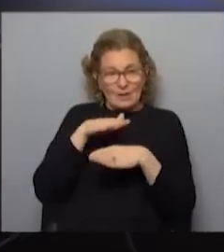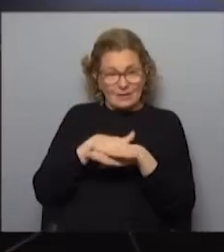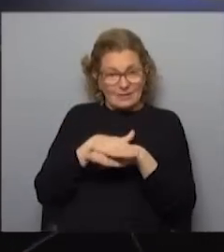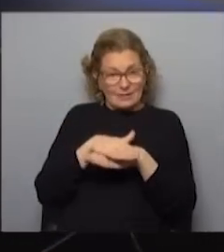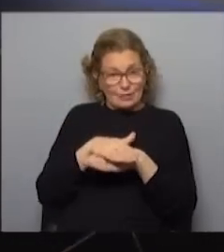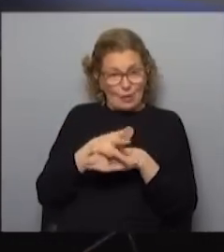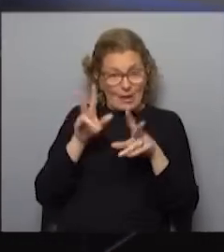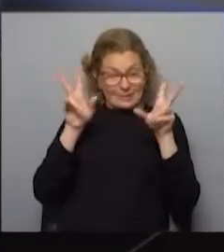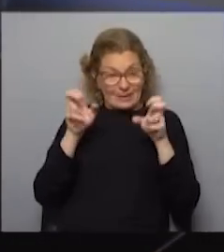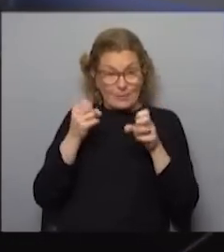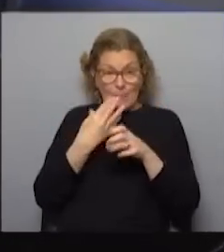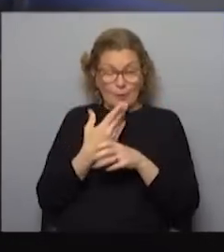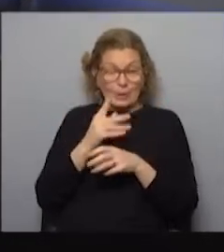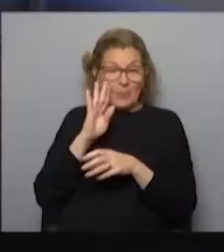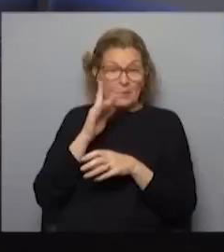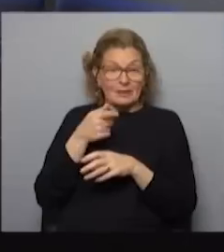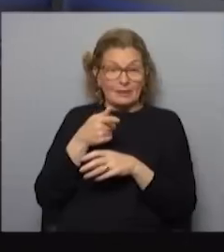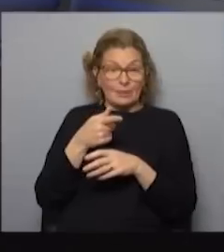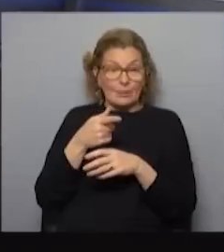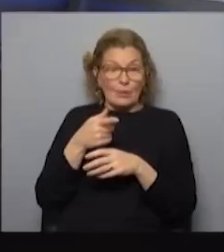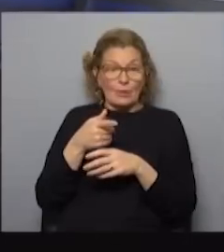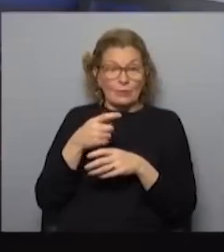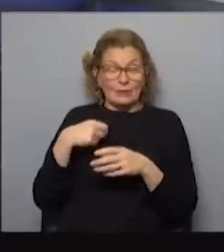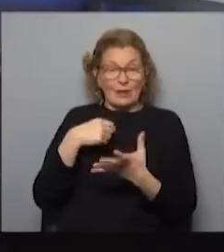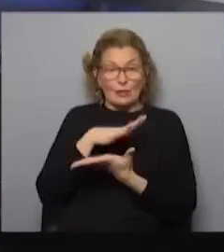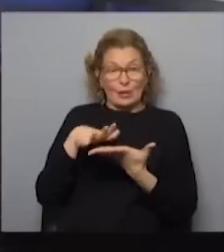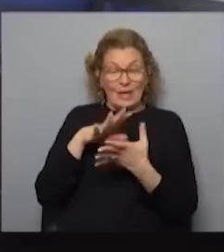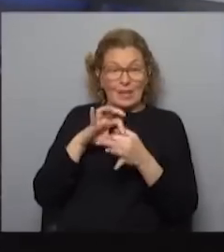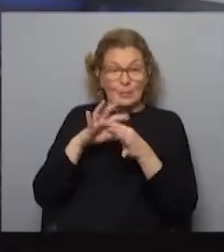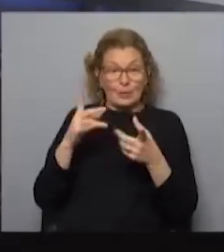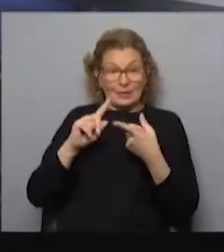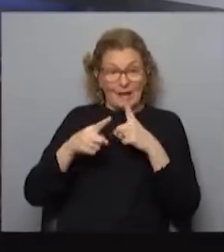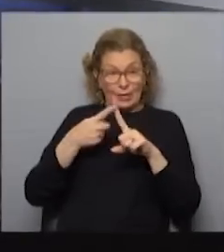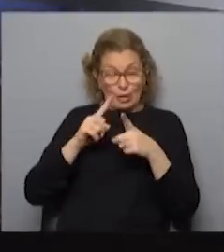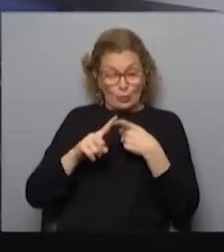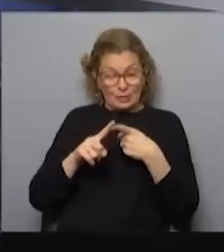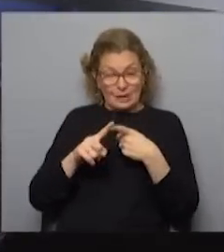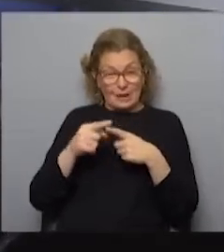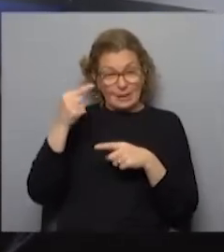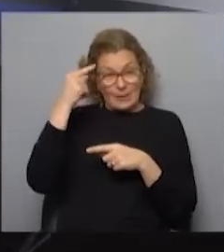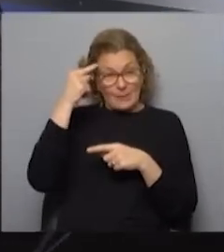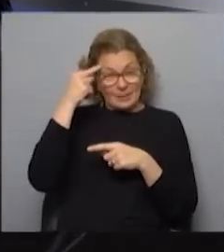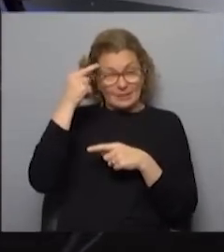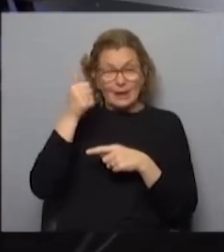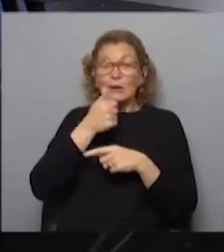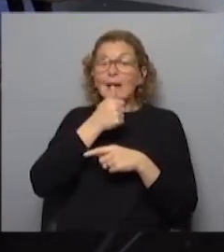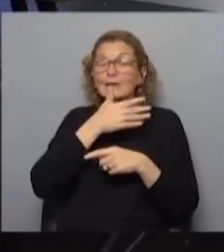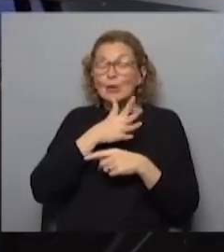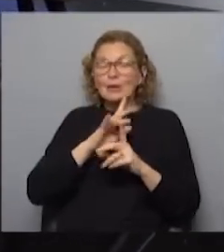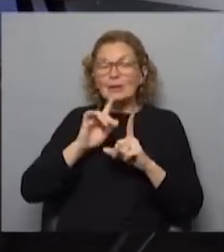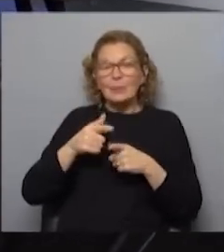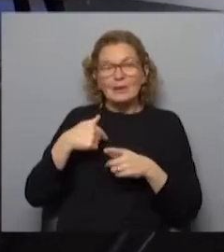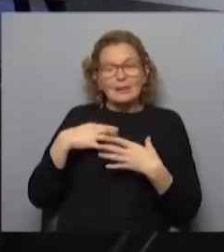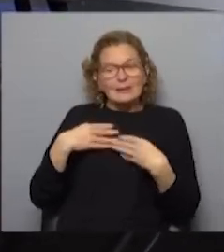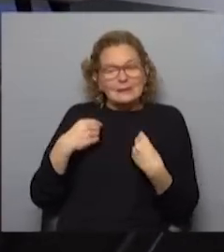este porque me parece que estas cosas en el marco de una sociedad democrática hay que discutirlas y hay que pensarlas históricamente digo no En